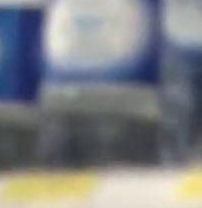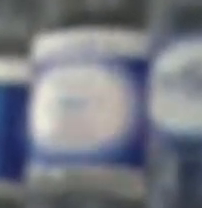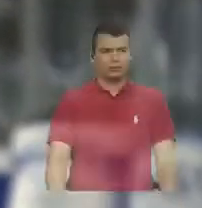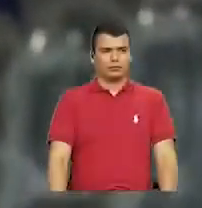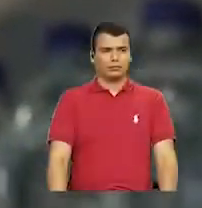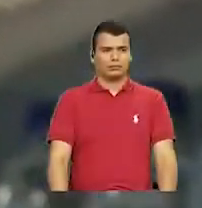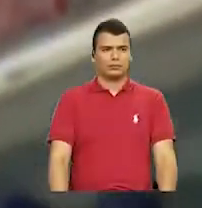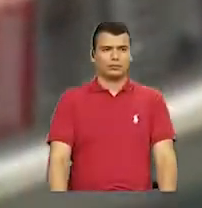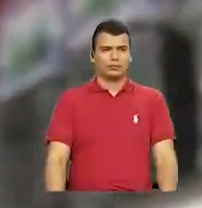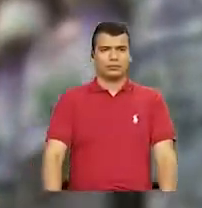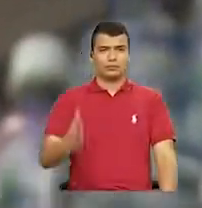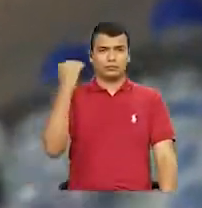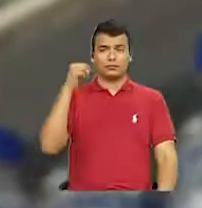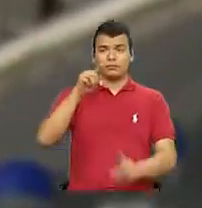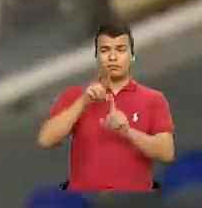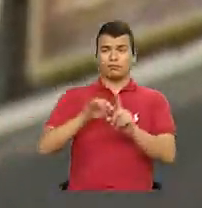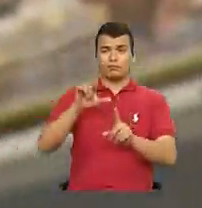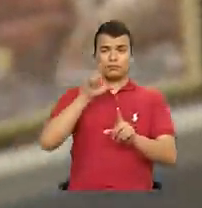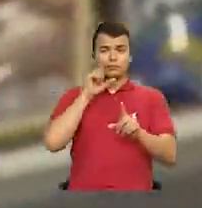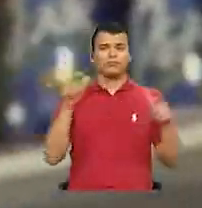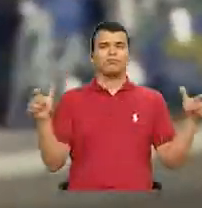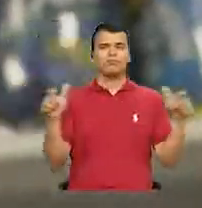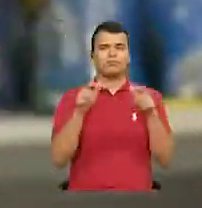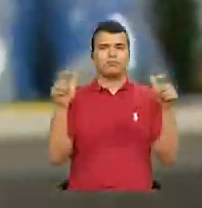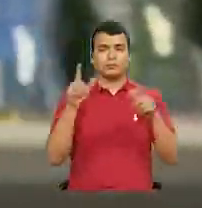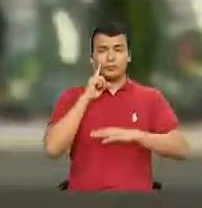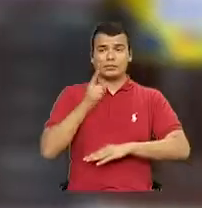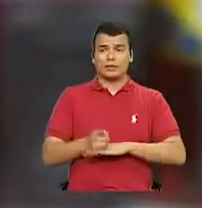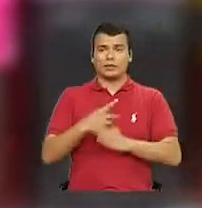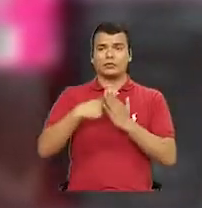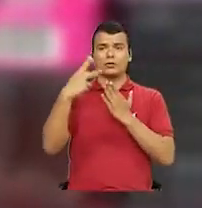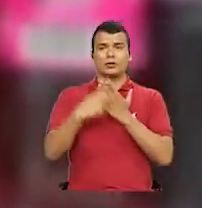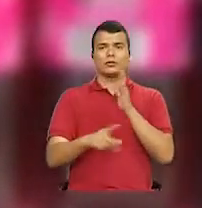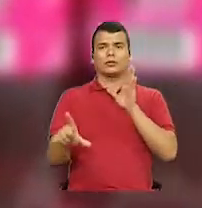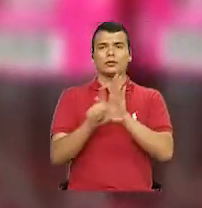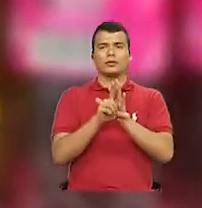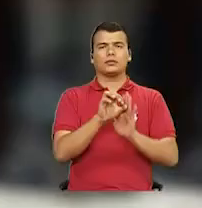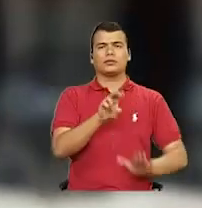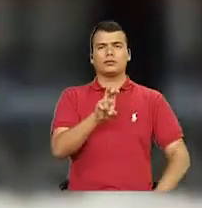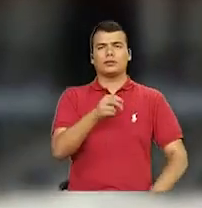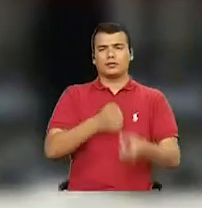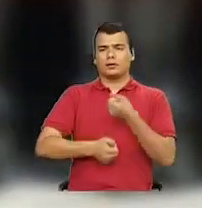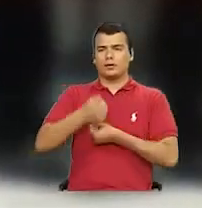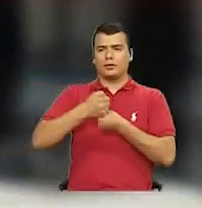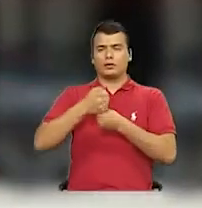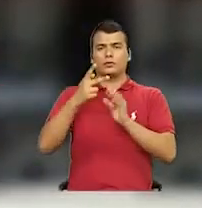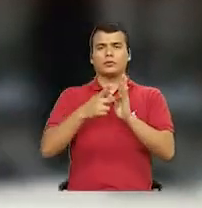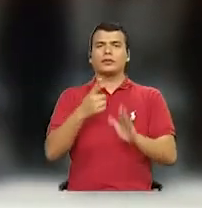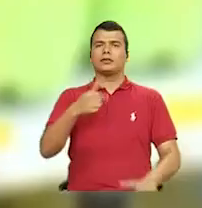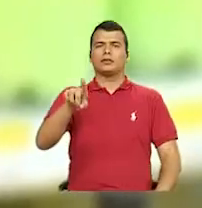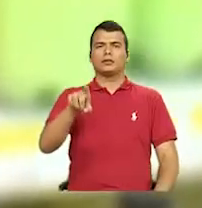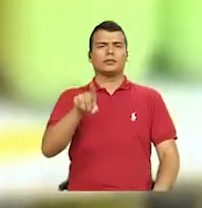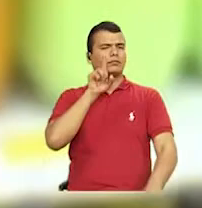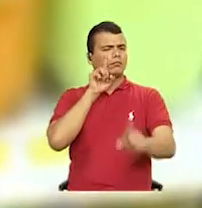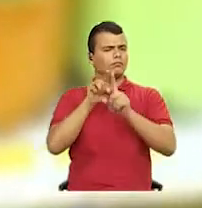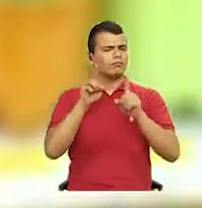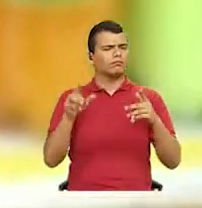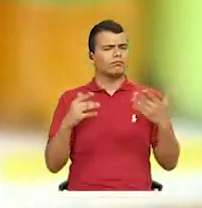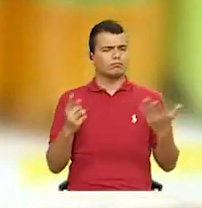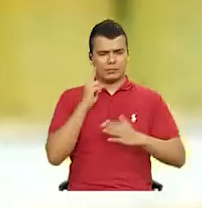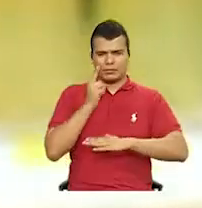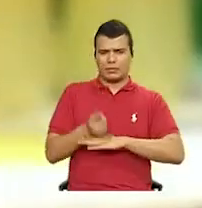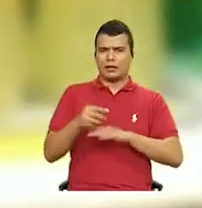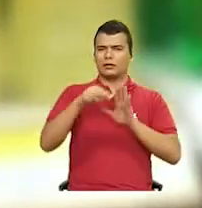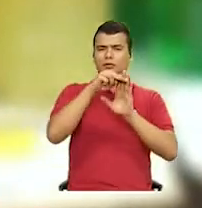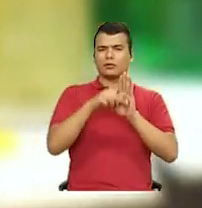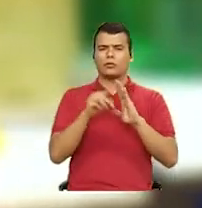El pasado mes de julio, en el Congreso de la República, se radicó el proyecto de Ley 07 de 2016, en el cual se busca establecer normas